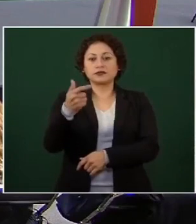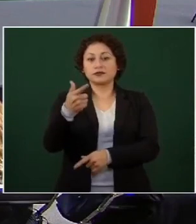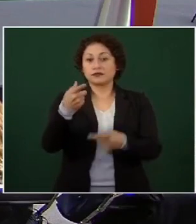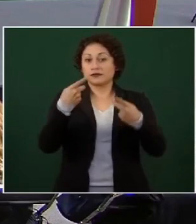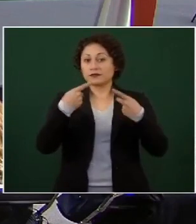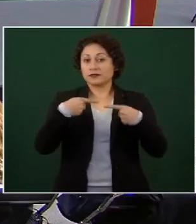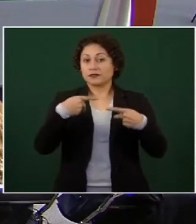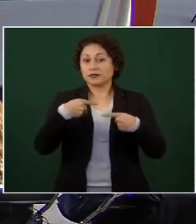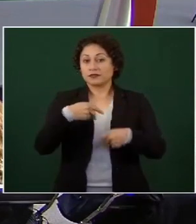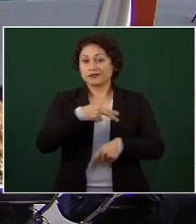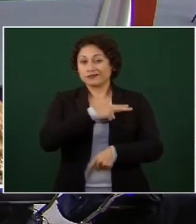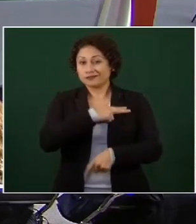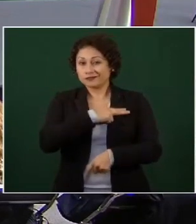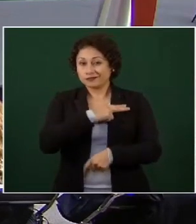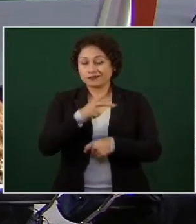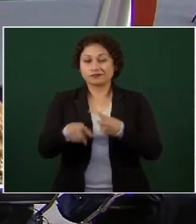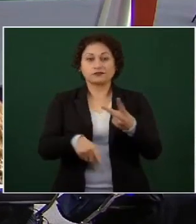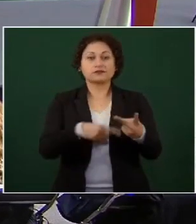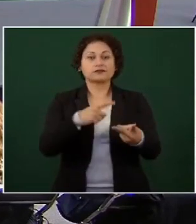1127. Más